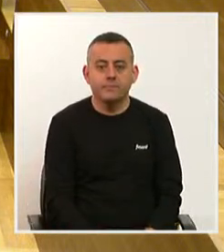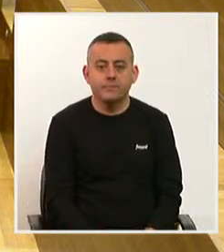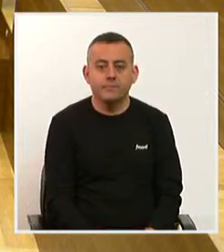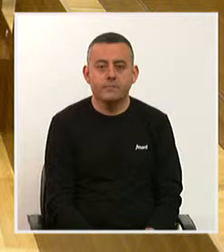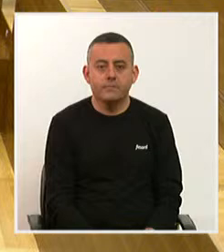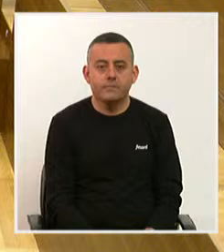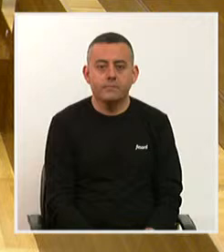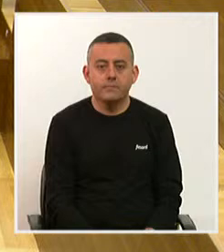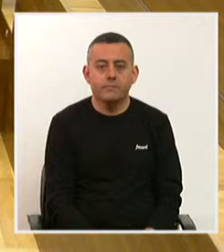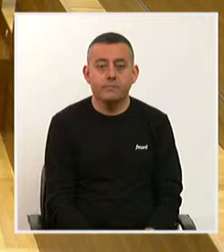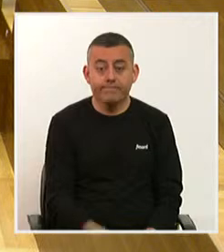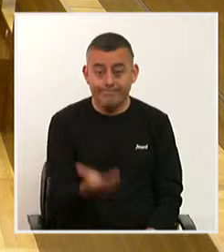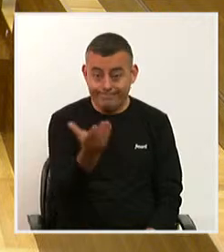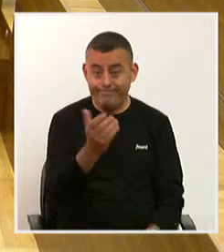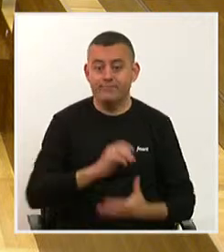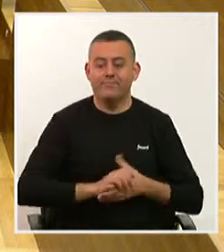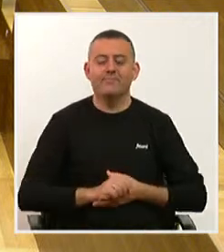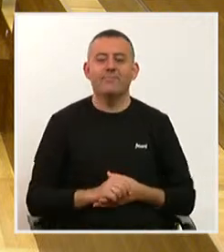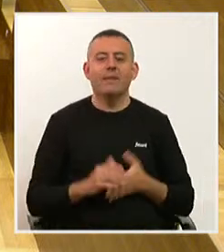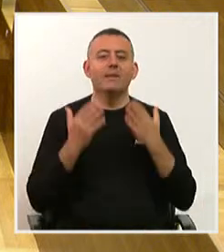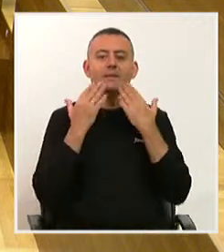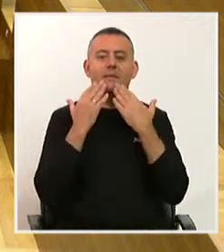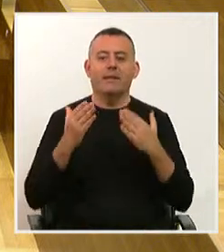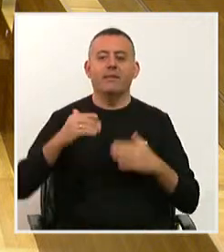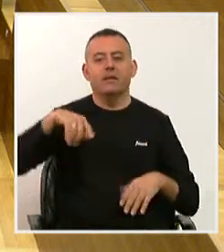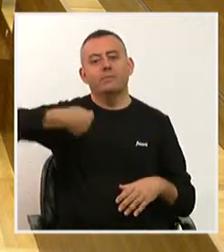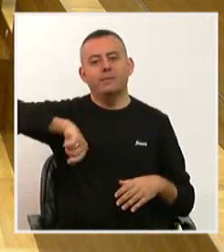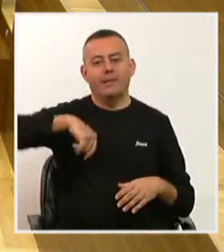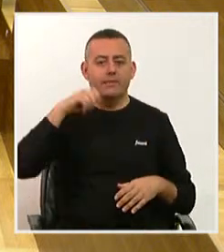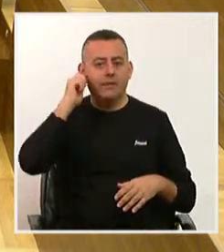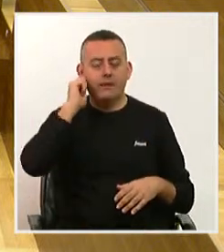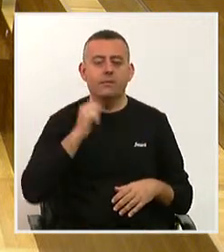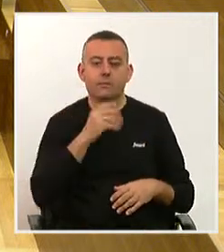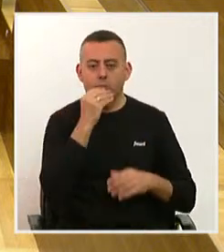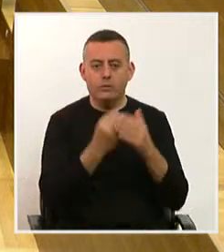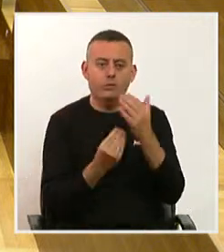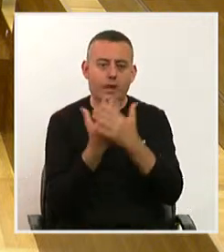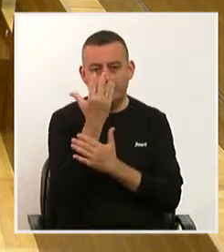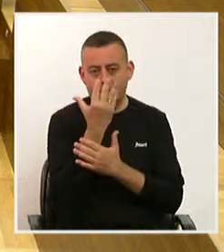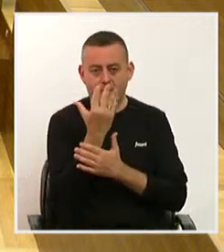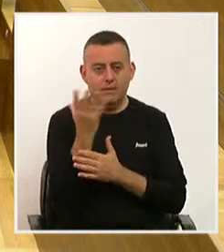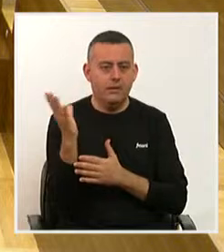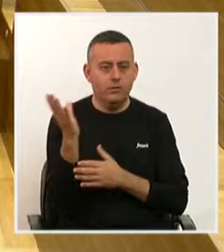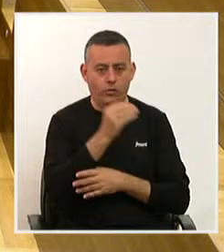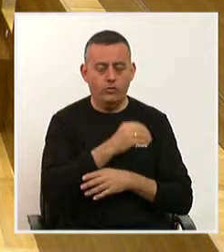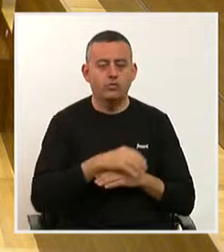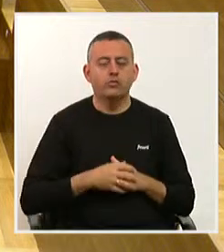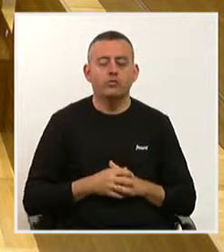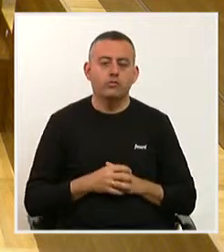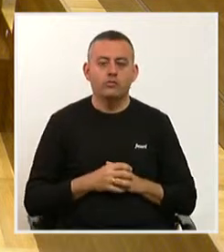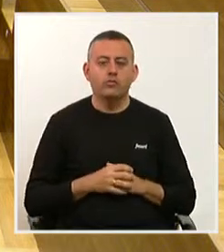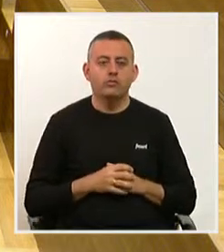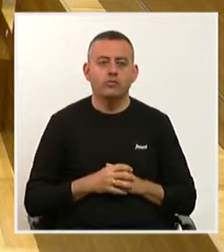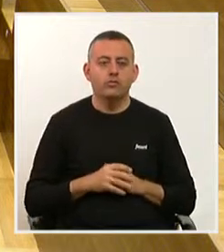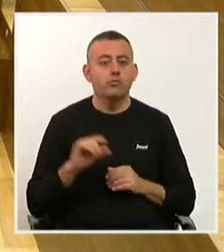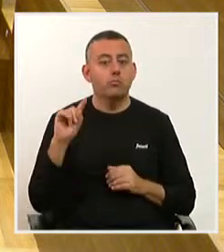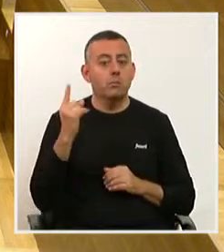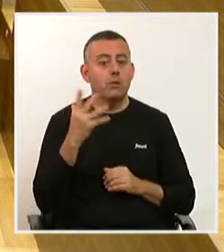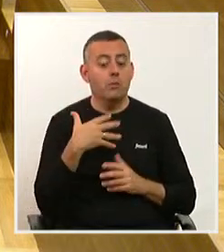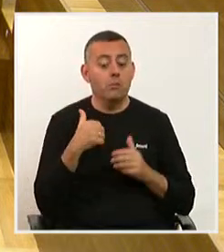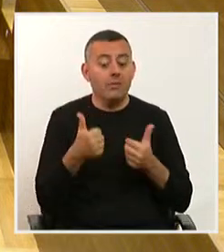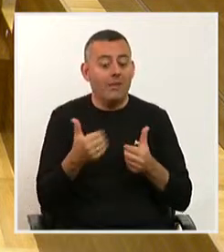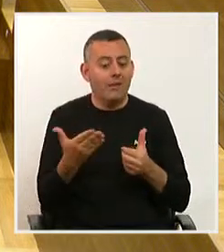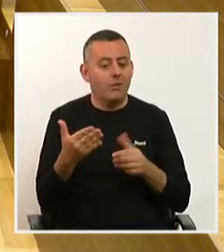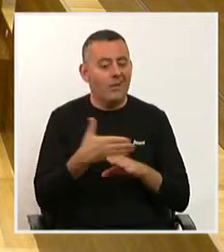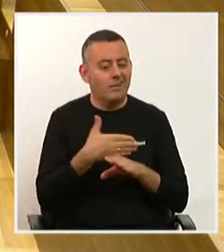Cuando quiera Gracias presidenta Buenos días señorías antes de comenzar quisiera solidarizarme